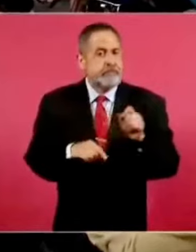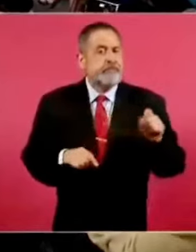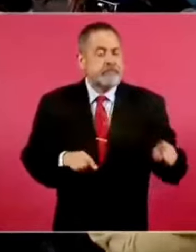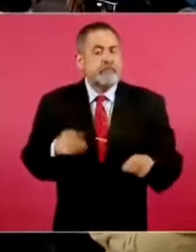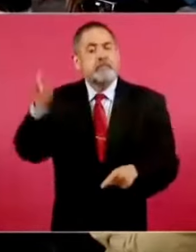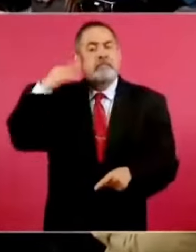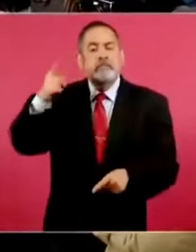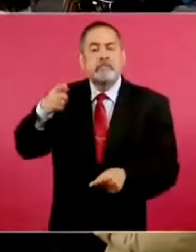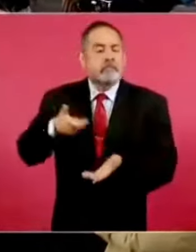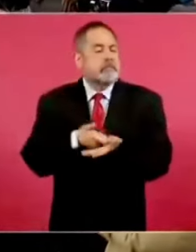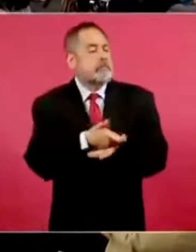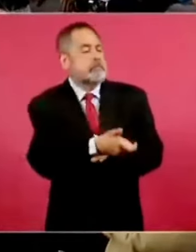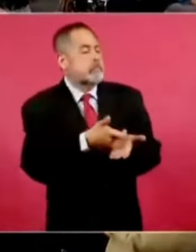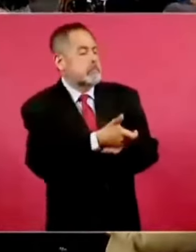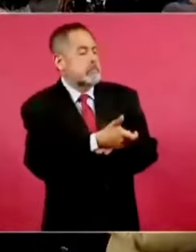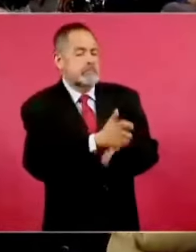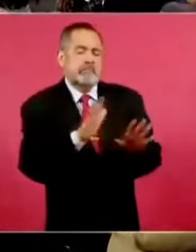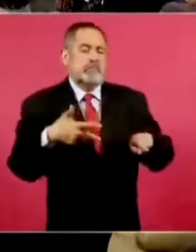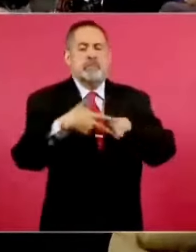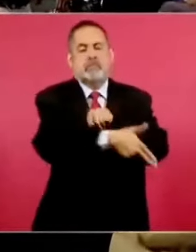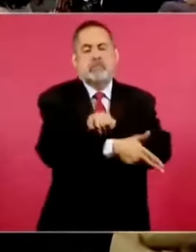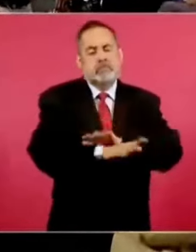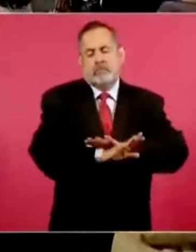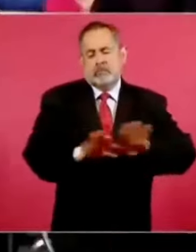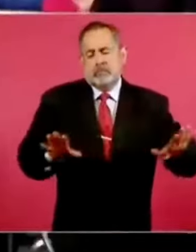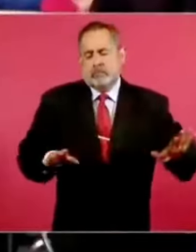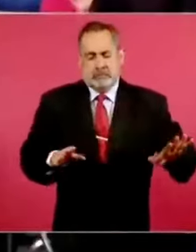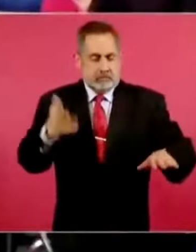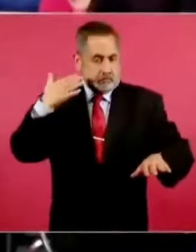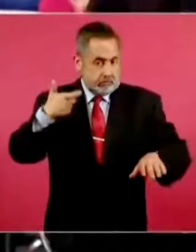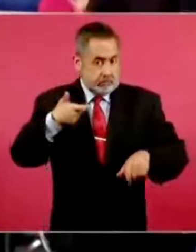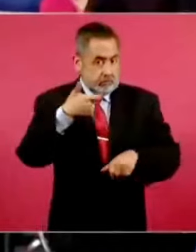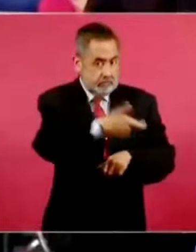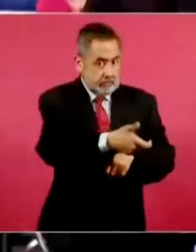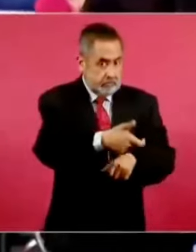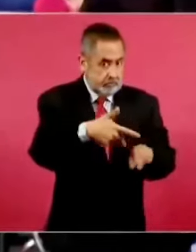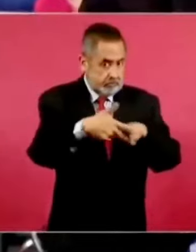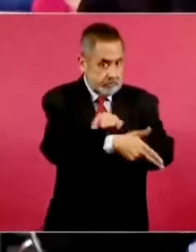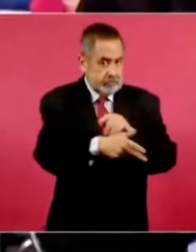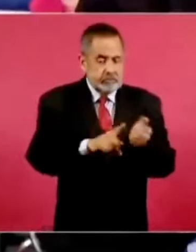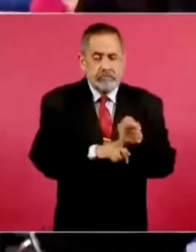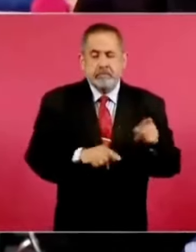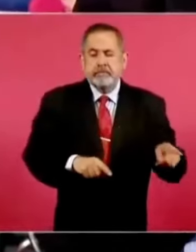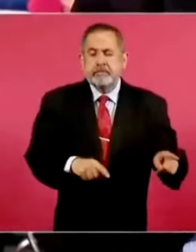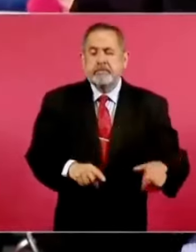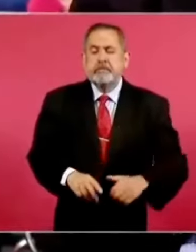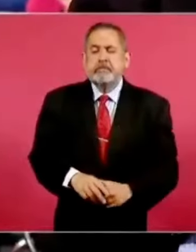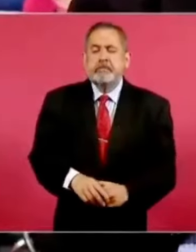nómina aquí, recibía dinero,